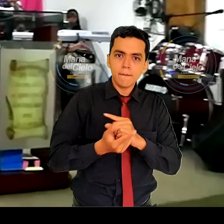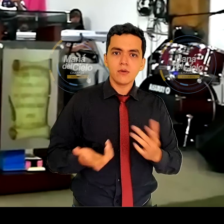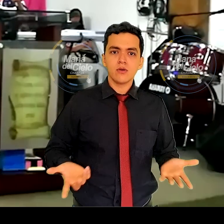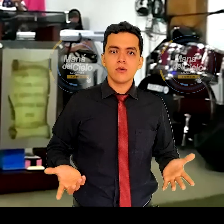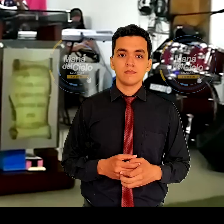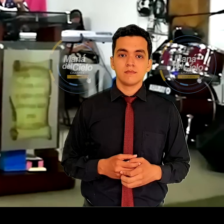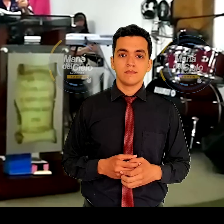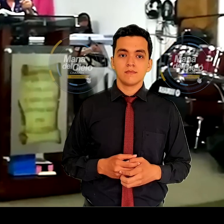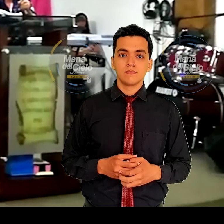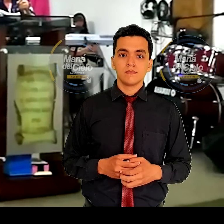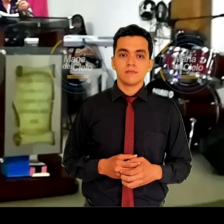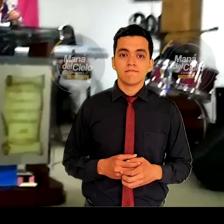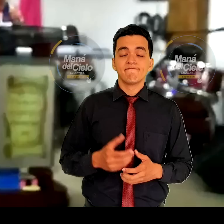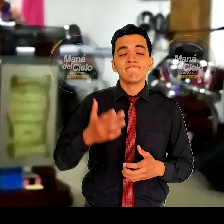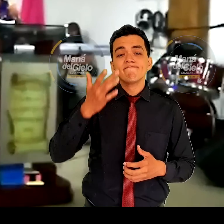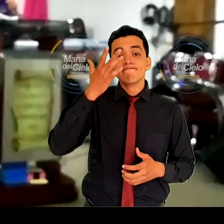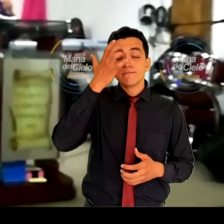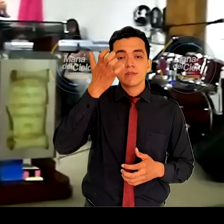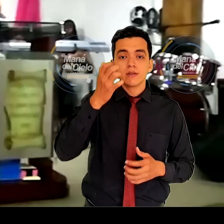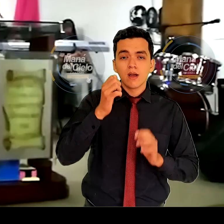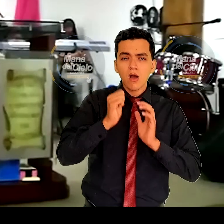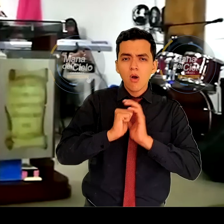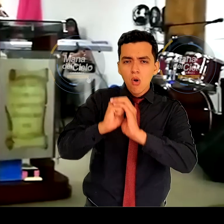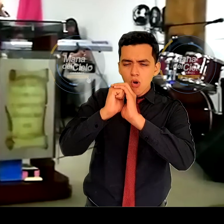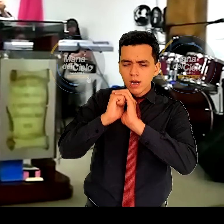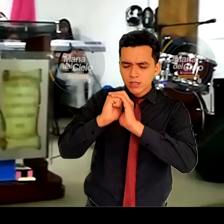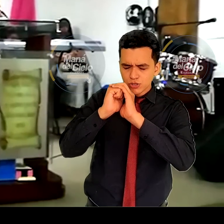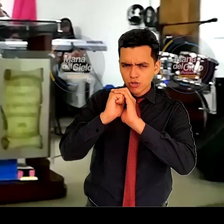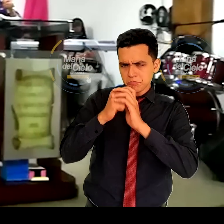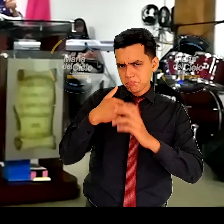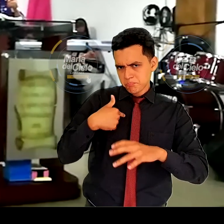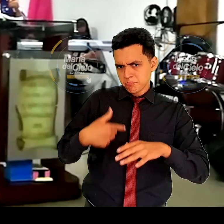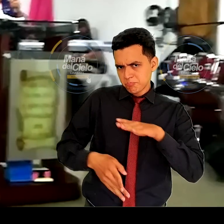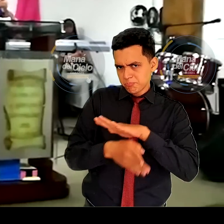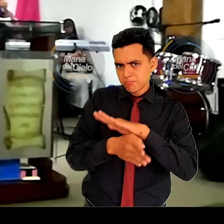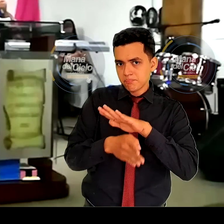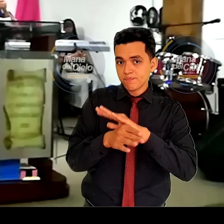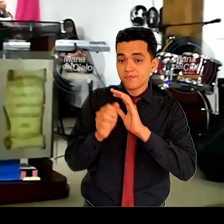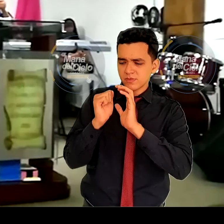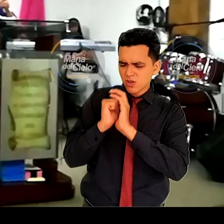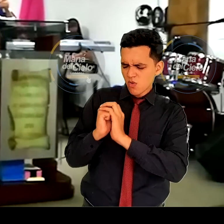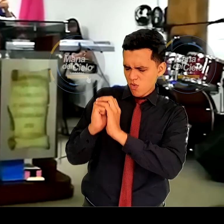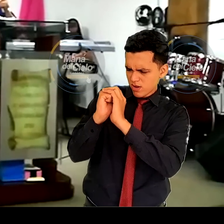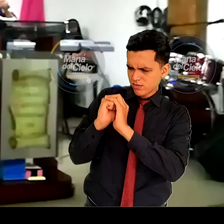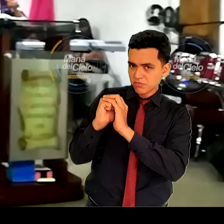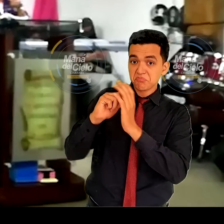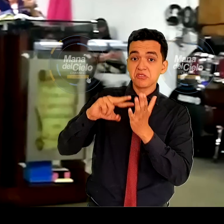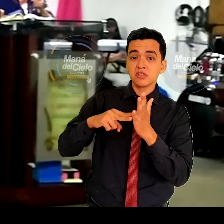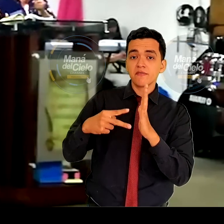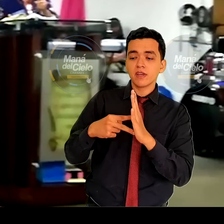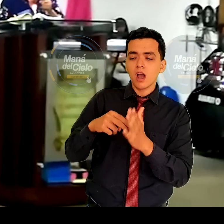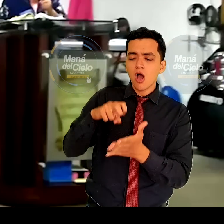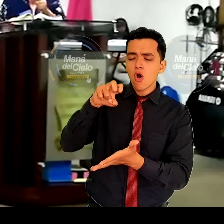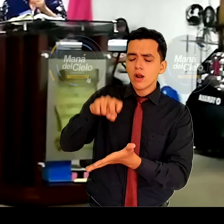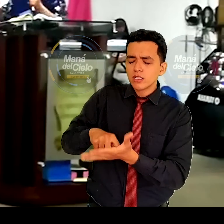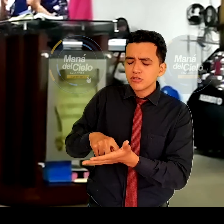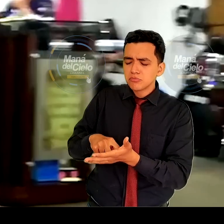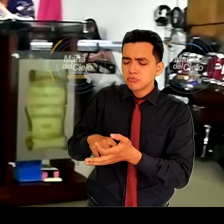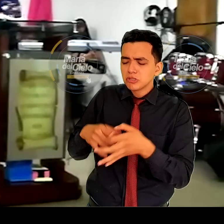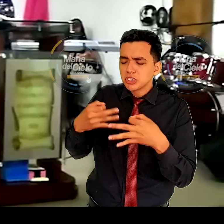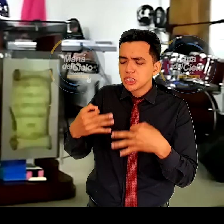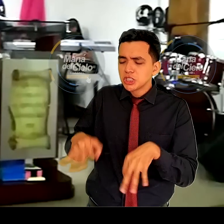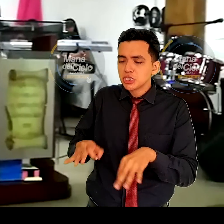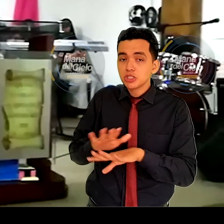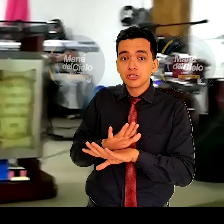Porque es que la oración, vuelvo y retomo, la oración no es un momento de arrodillarnos. La